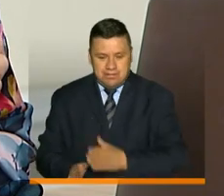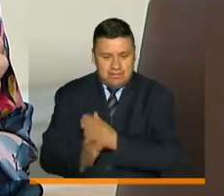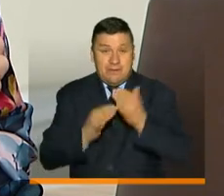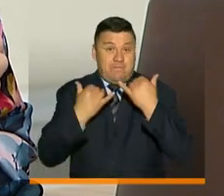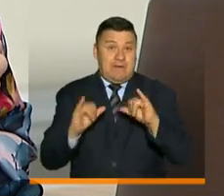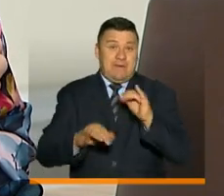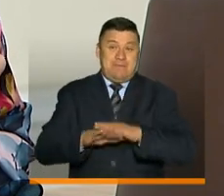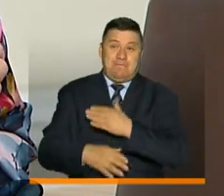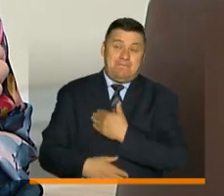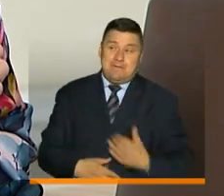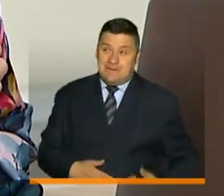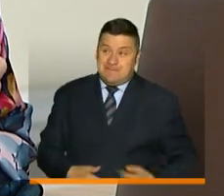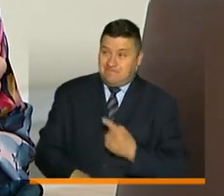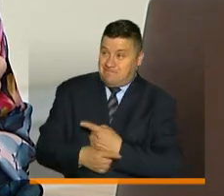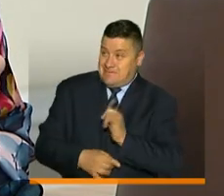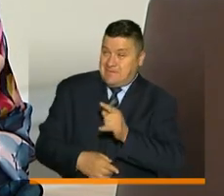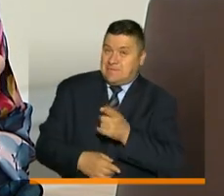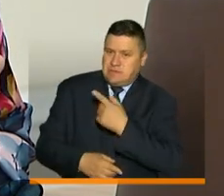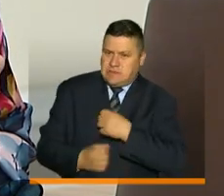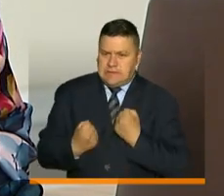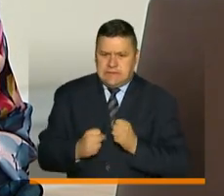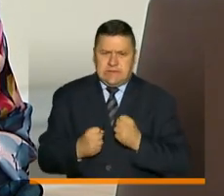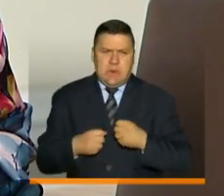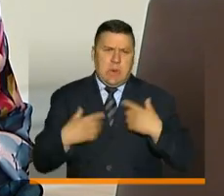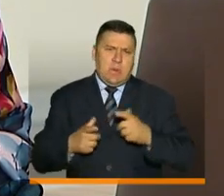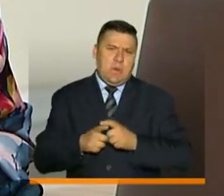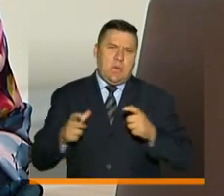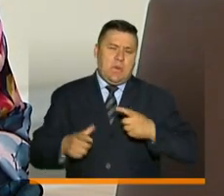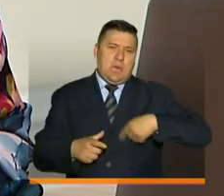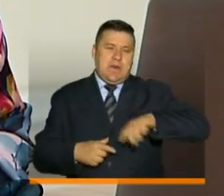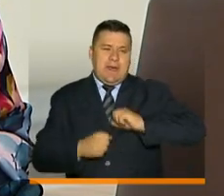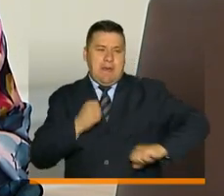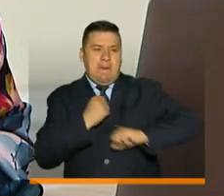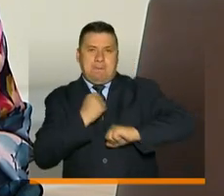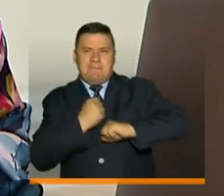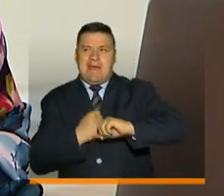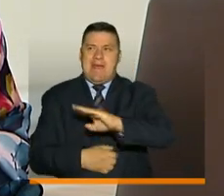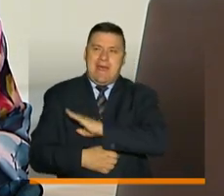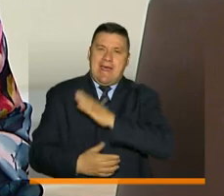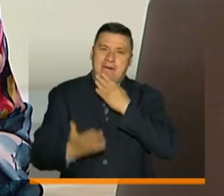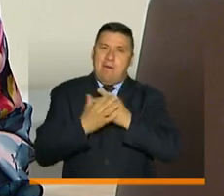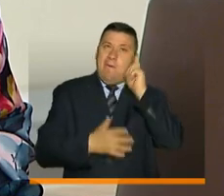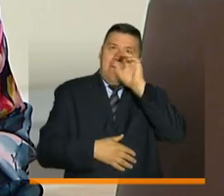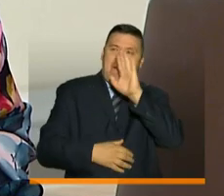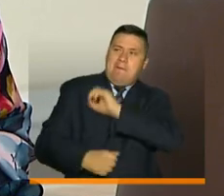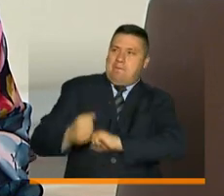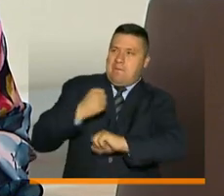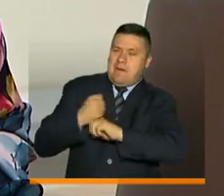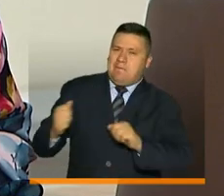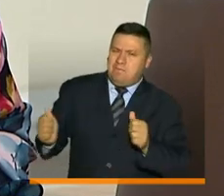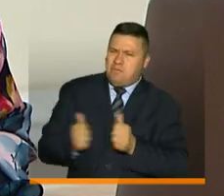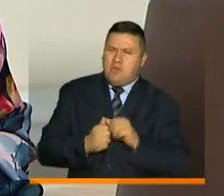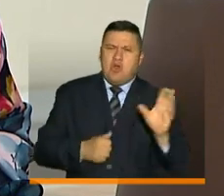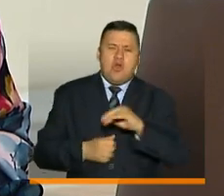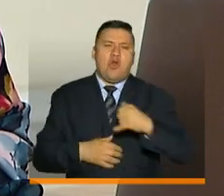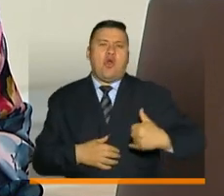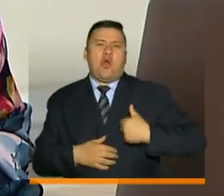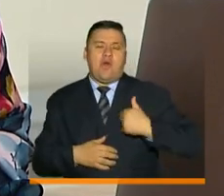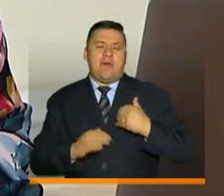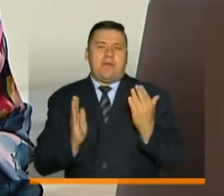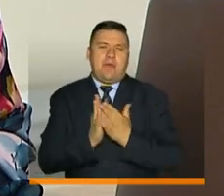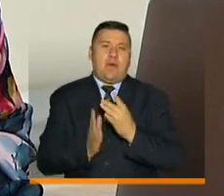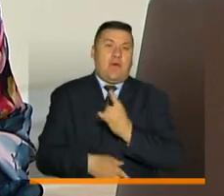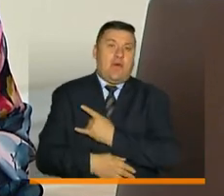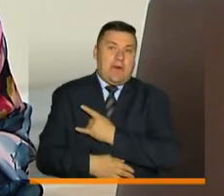Finalmente, presidente, como usted mencionaba, hemos hecho un esfuerzo enorme, gracias también al apoyo de alcaldes, de gobernadores, por acompañar a todos los jóvenes de la